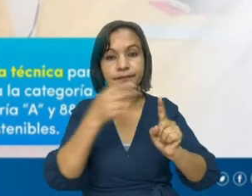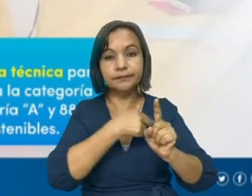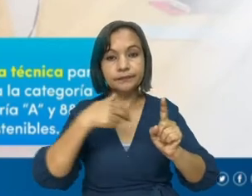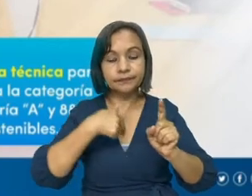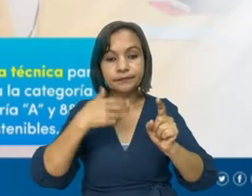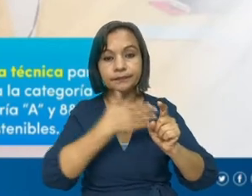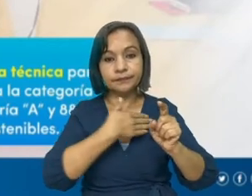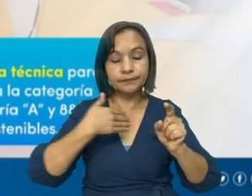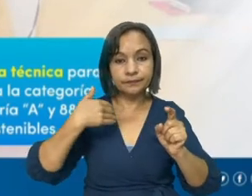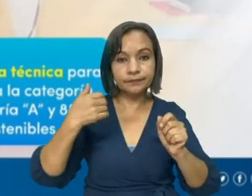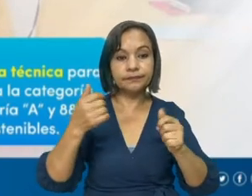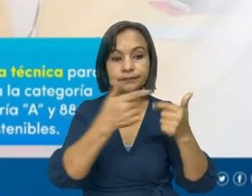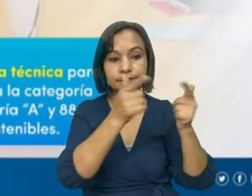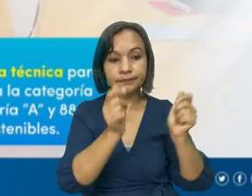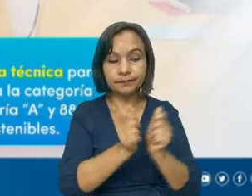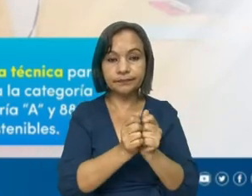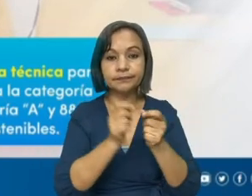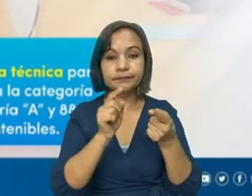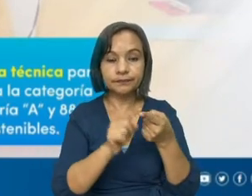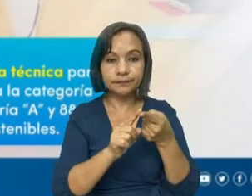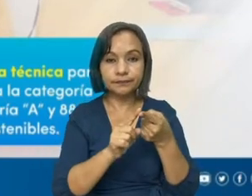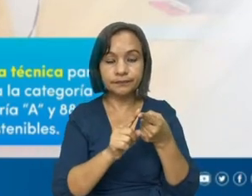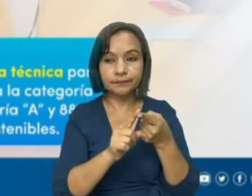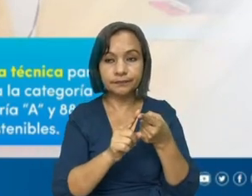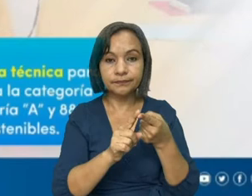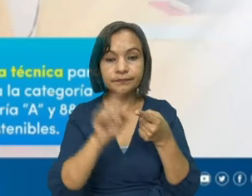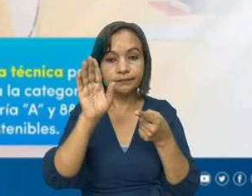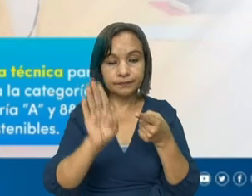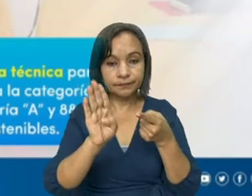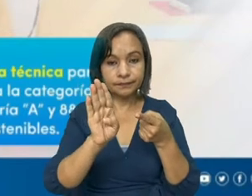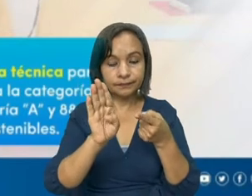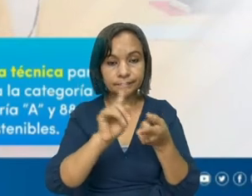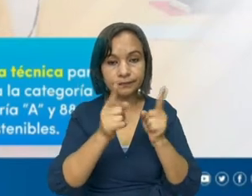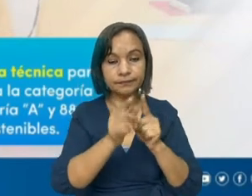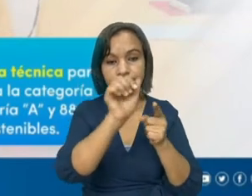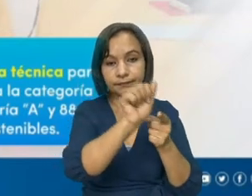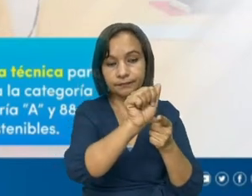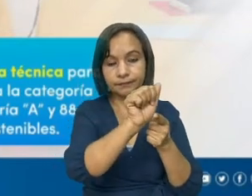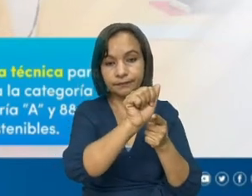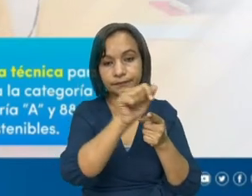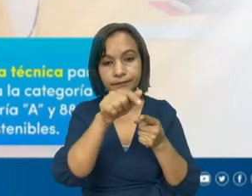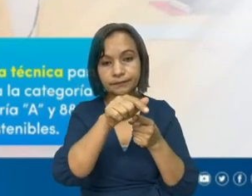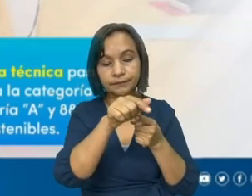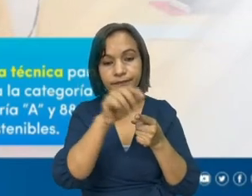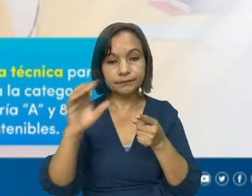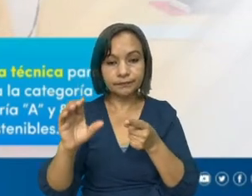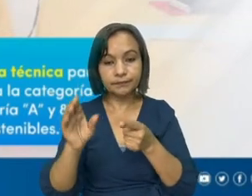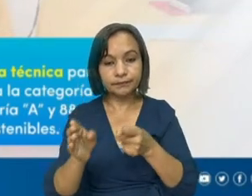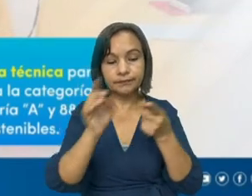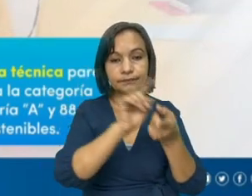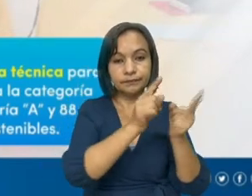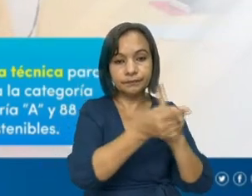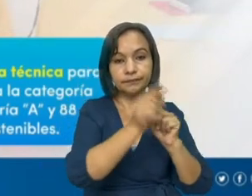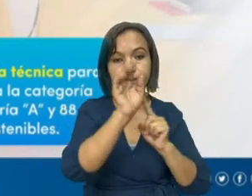a una mejor categoría. Están, por ejemplo, en categoría B, la vamos a pasar a categoría A, y los que están en categoría C pasan a